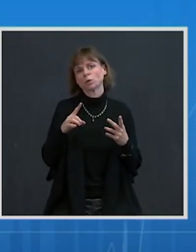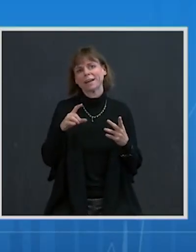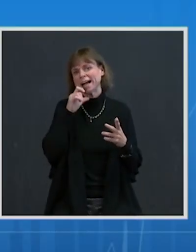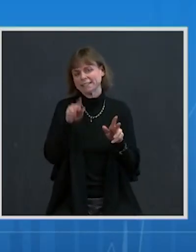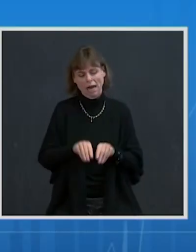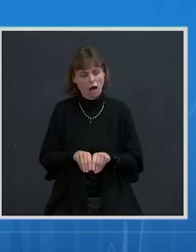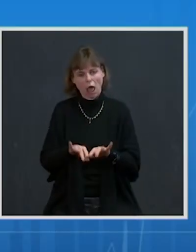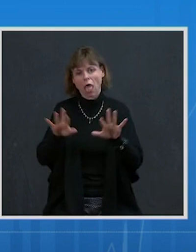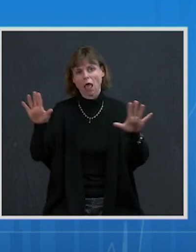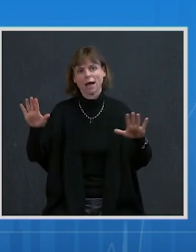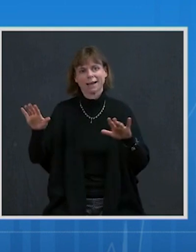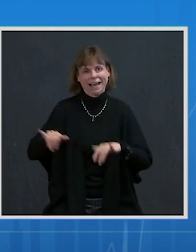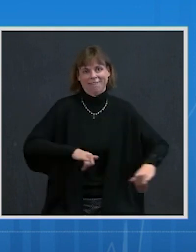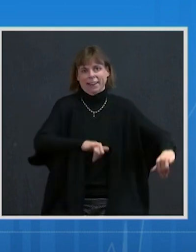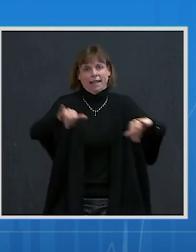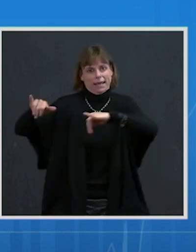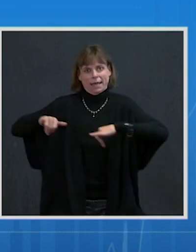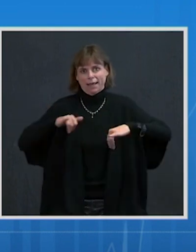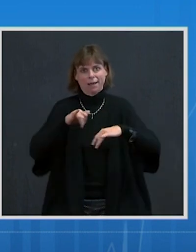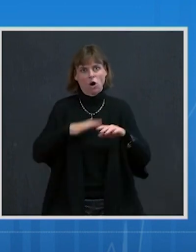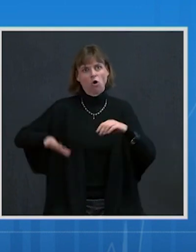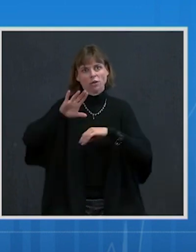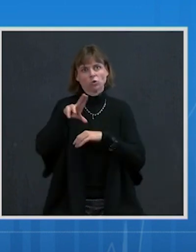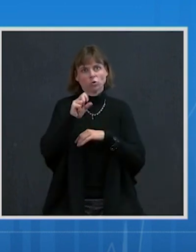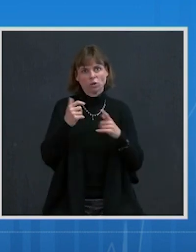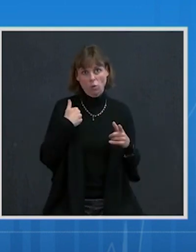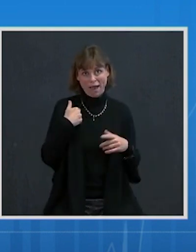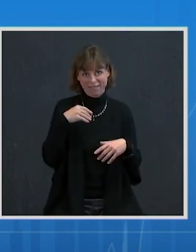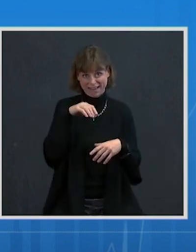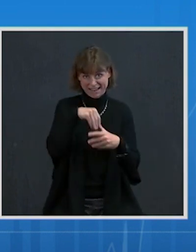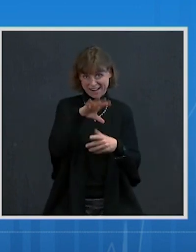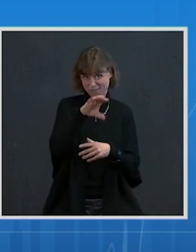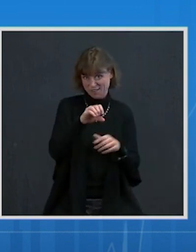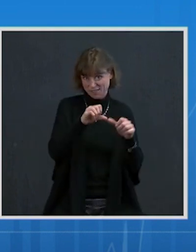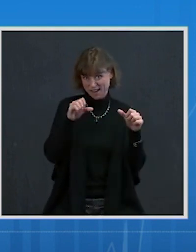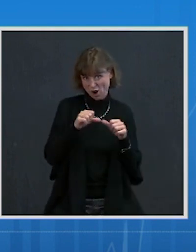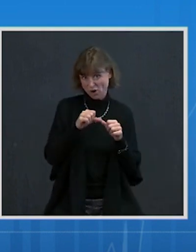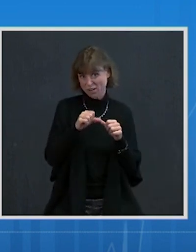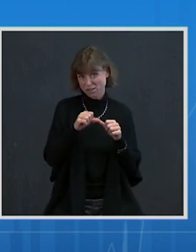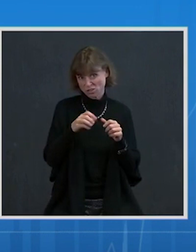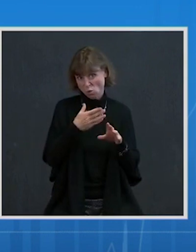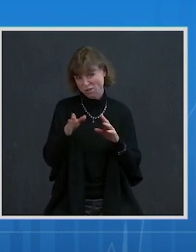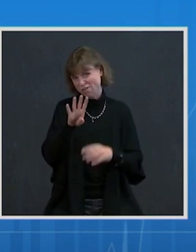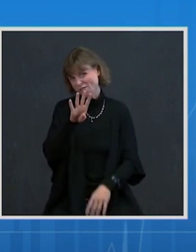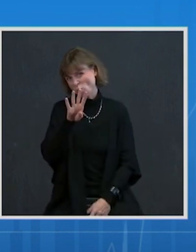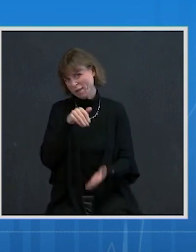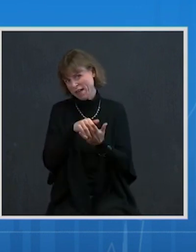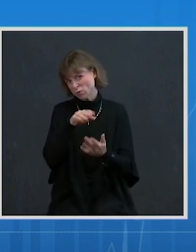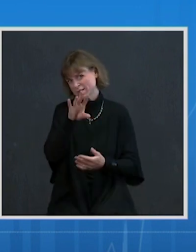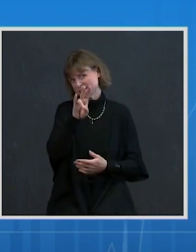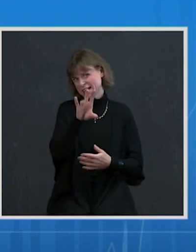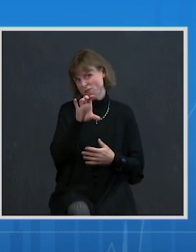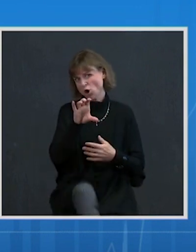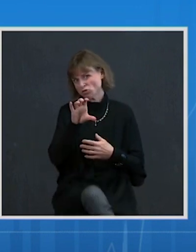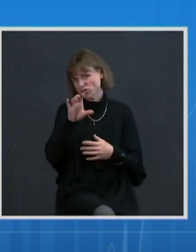No se distribuye de manera uniforme en Estados Unidos. Tenemos el B.1.1.7 reportado en 50 jurisdicciones. Y eso solo se basa en lo que